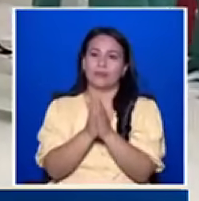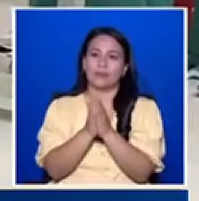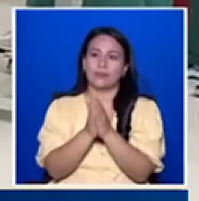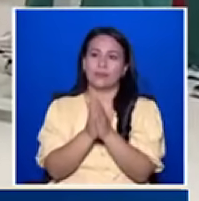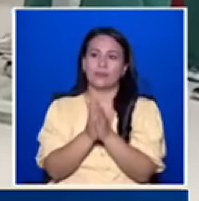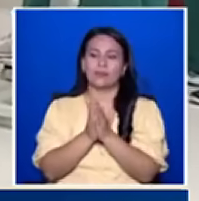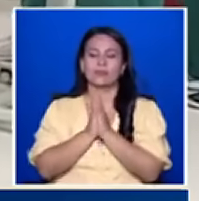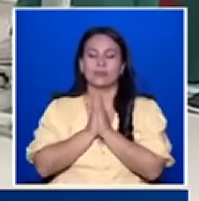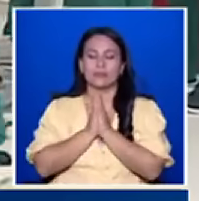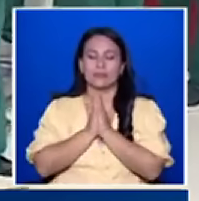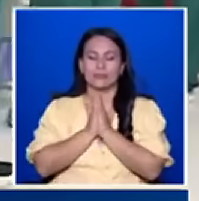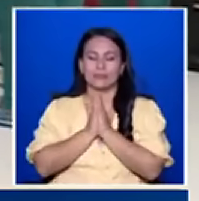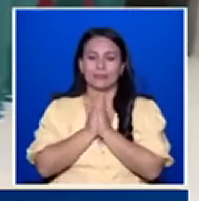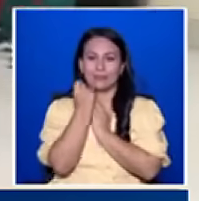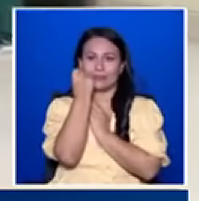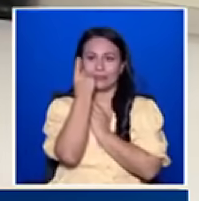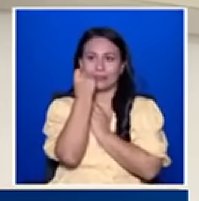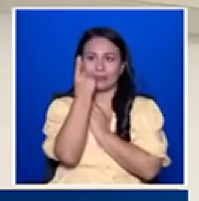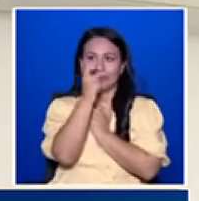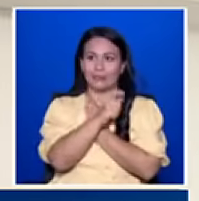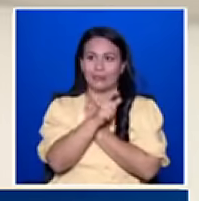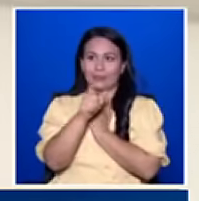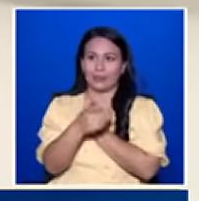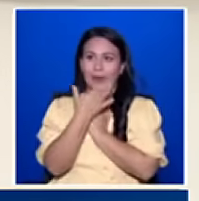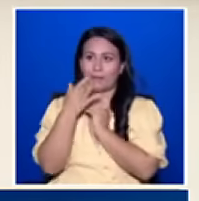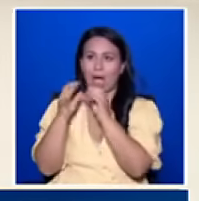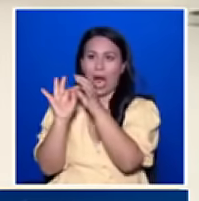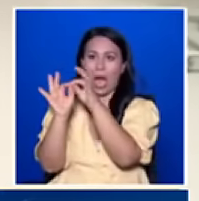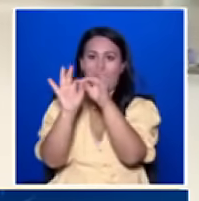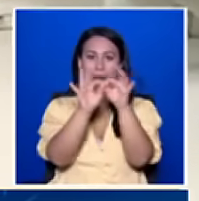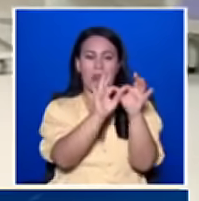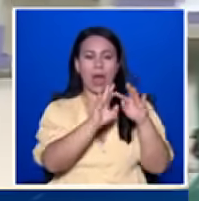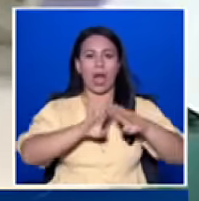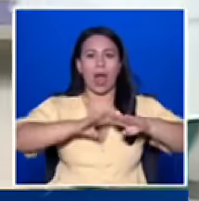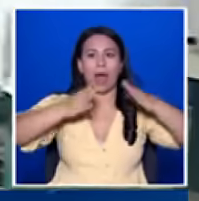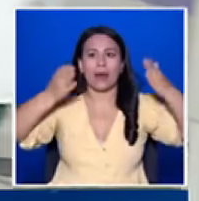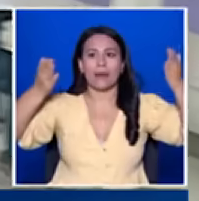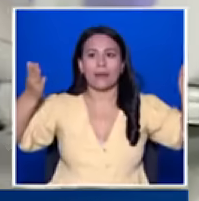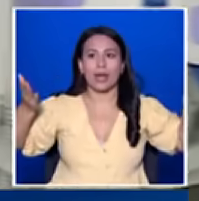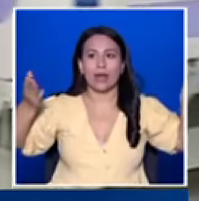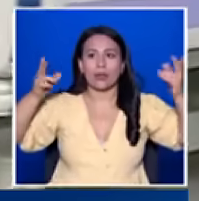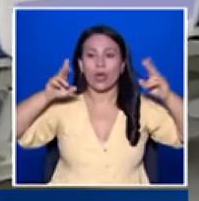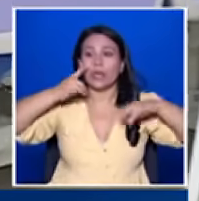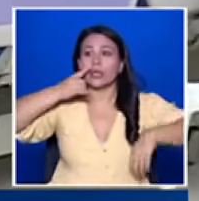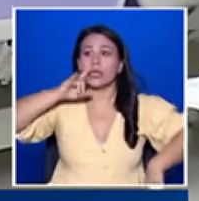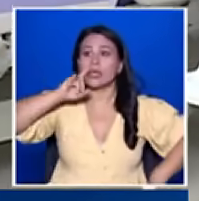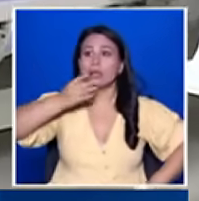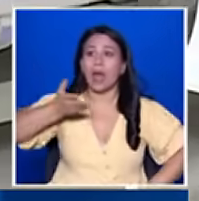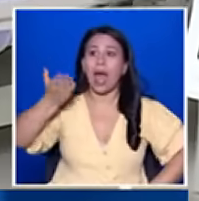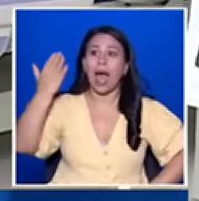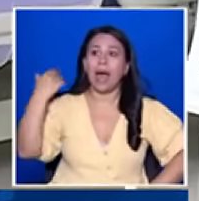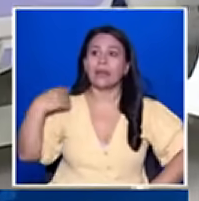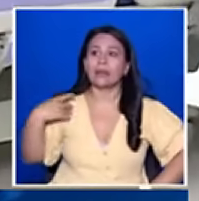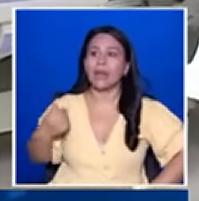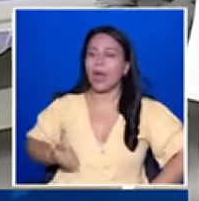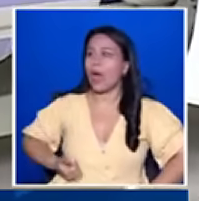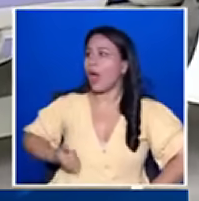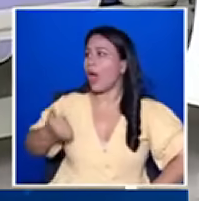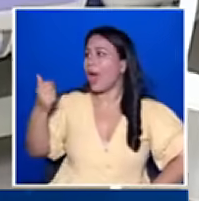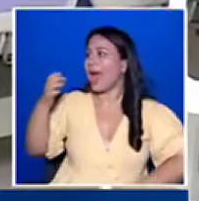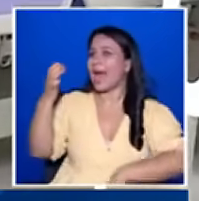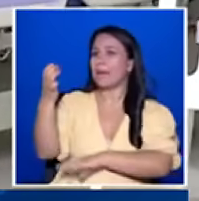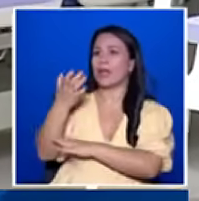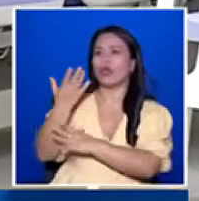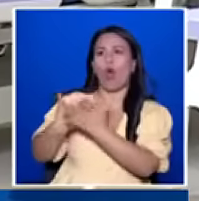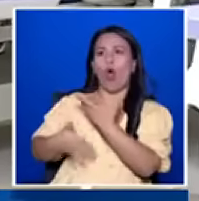del confort, ¿no? Para que la gente entienda que esta mejora es importante, ¿por qué? Antes los niños tenían que ser atendidos en el área de emergencia